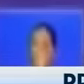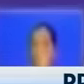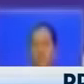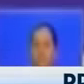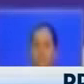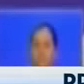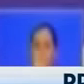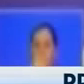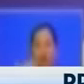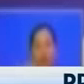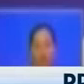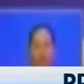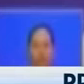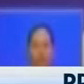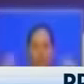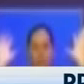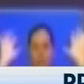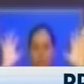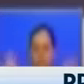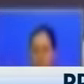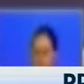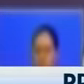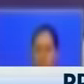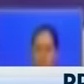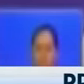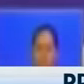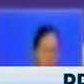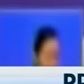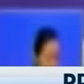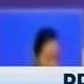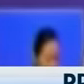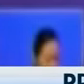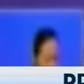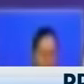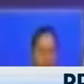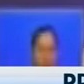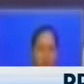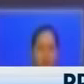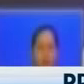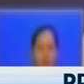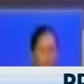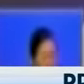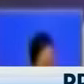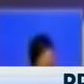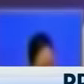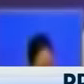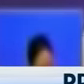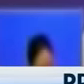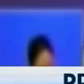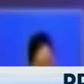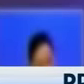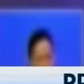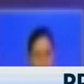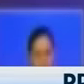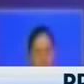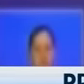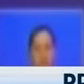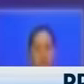se intervino en Socio Vivienda y estamos liberando todos esos barrios de esta peste que es el